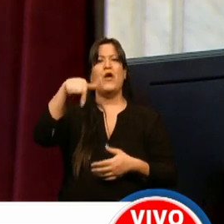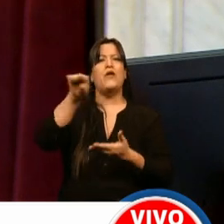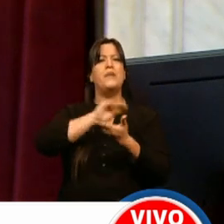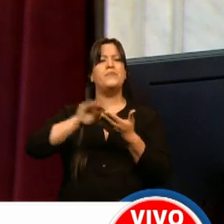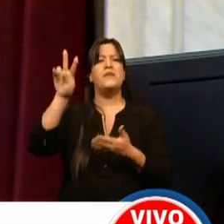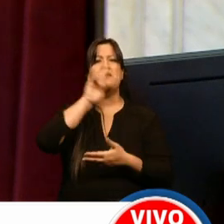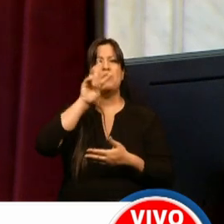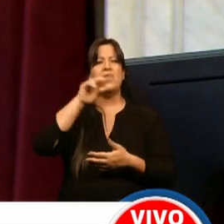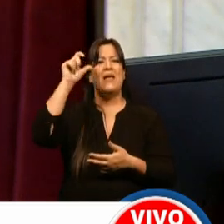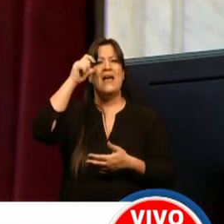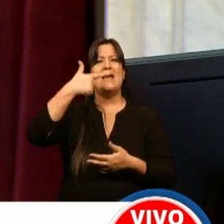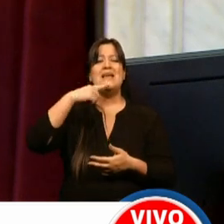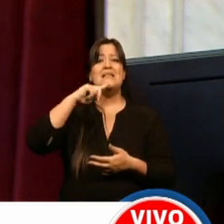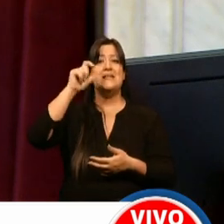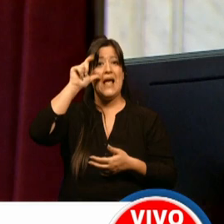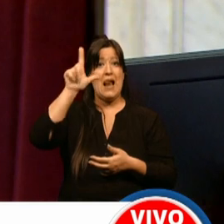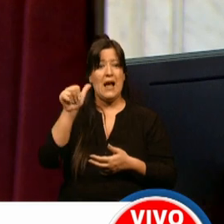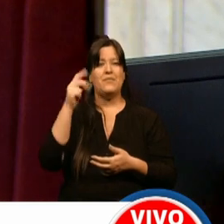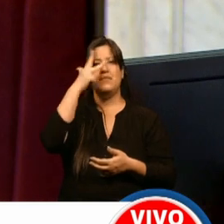stella hernández